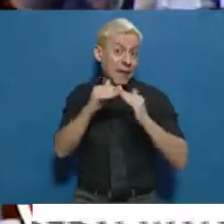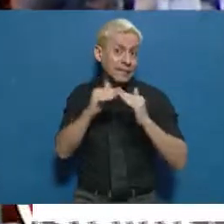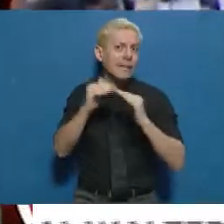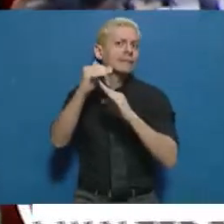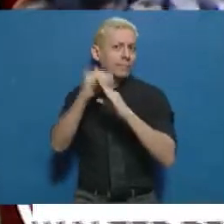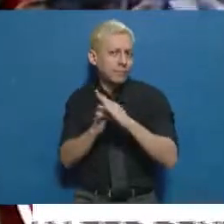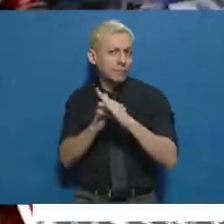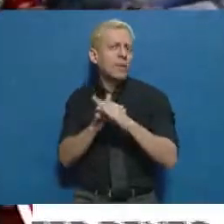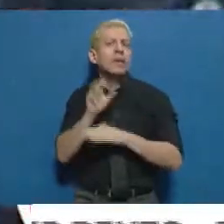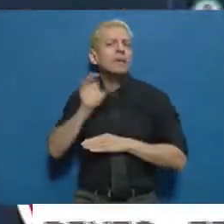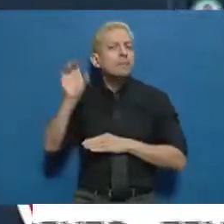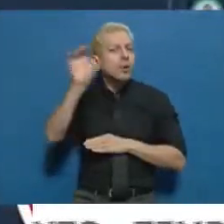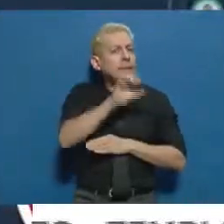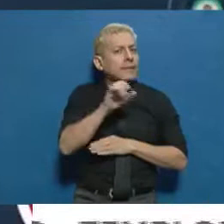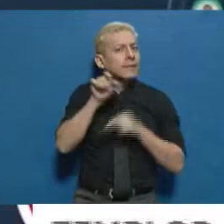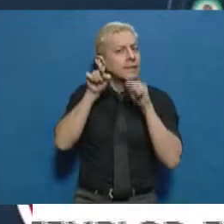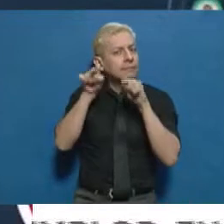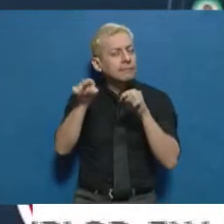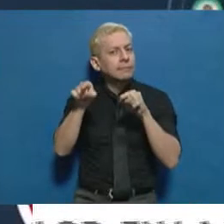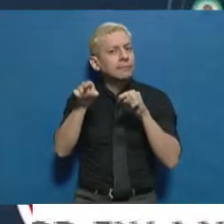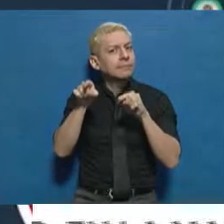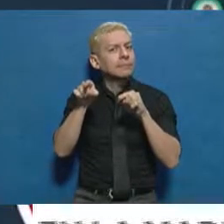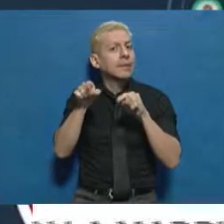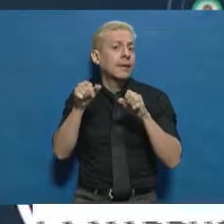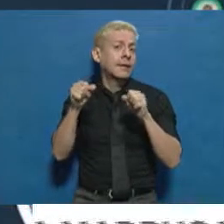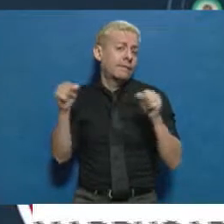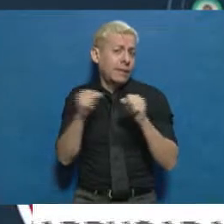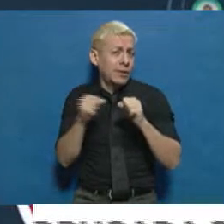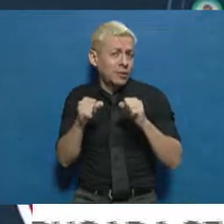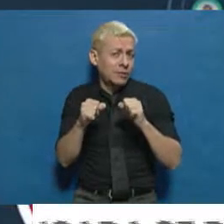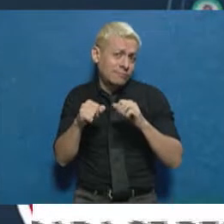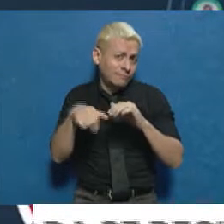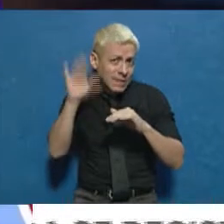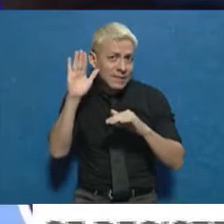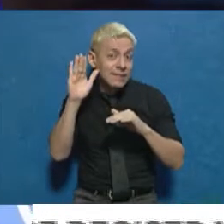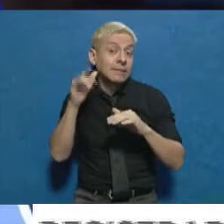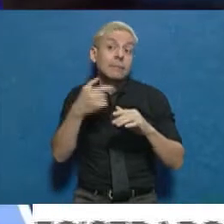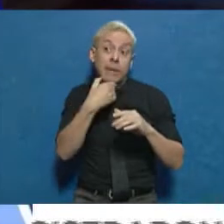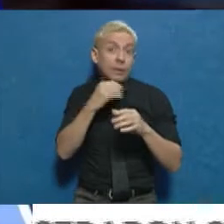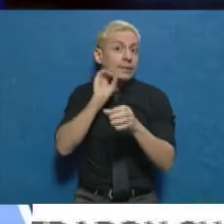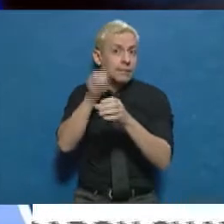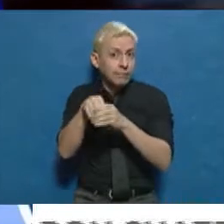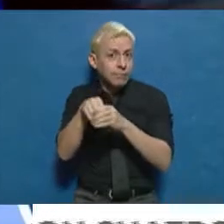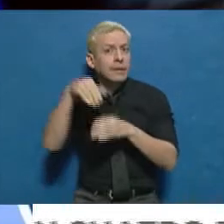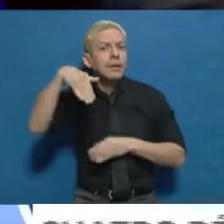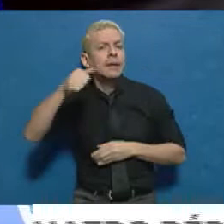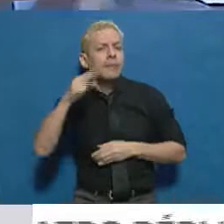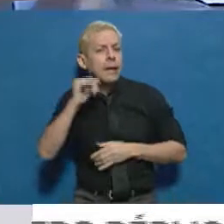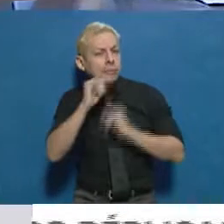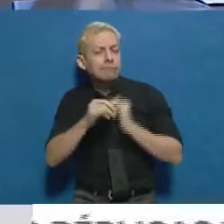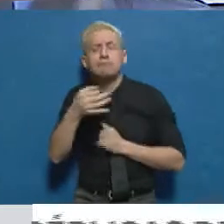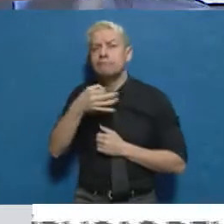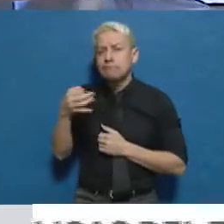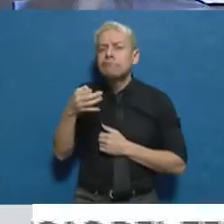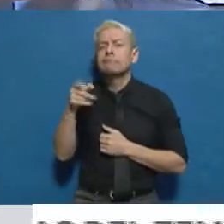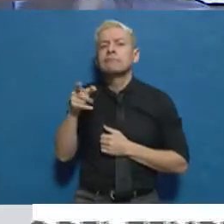las provincias en las que hace frío en invierno, entre las que está Mendoza, Mario. Sí, claro. Todas aquellas provincias que